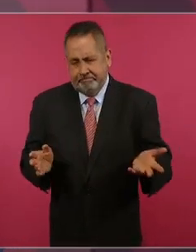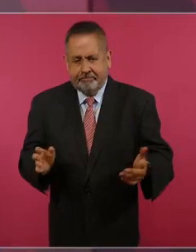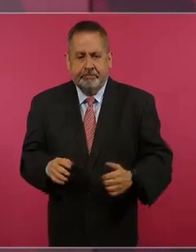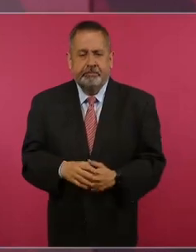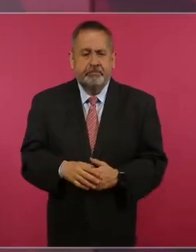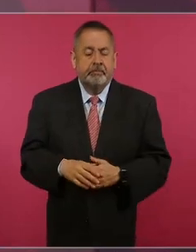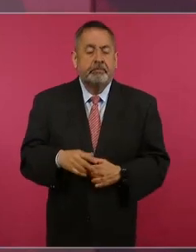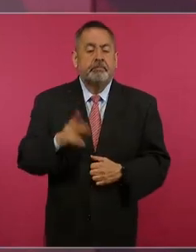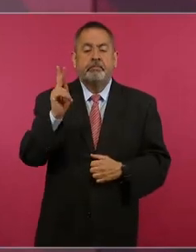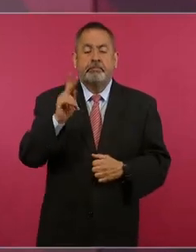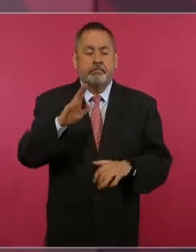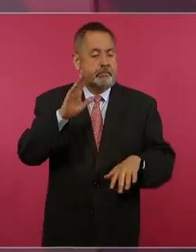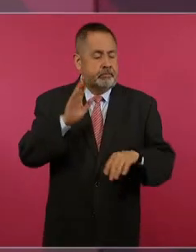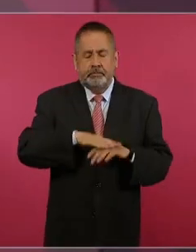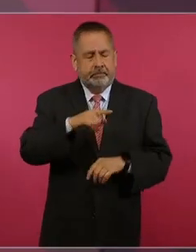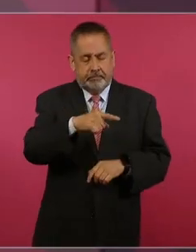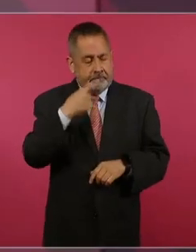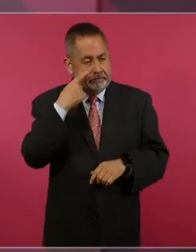lo hacen más